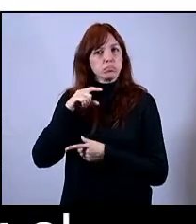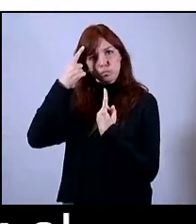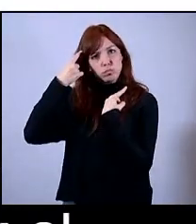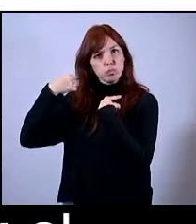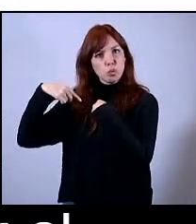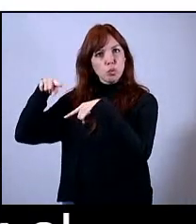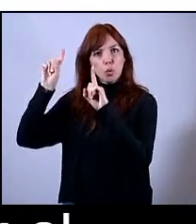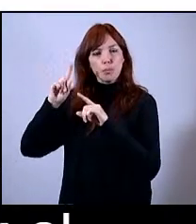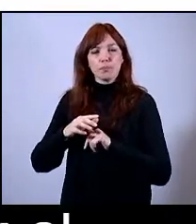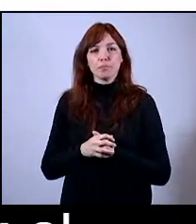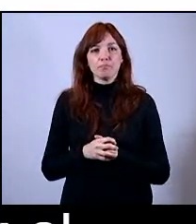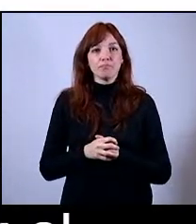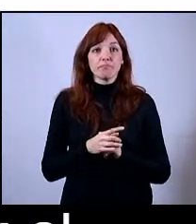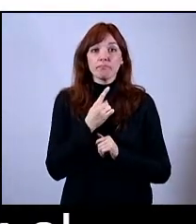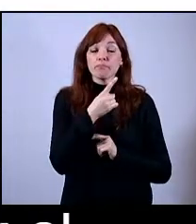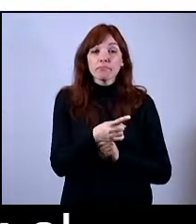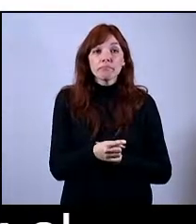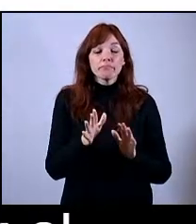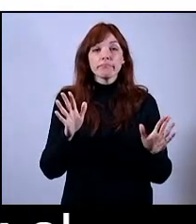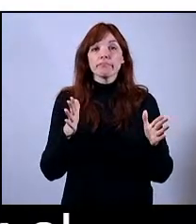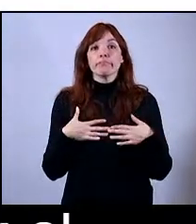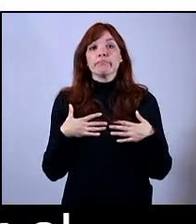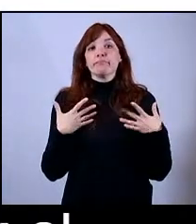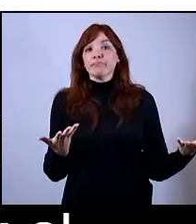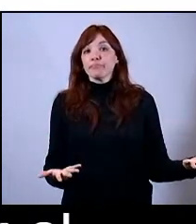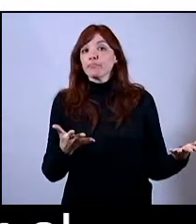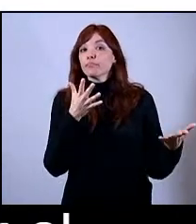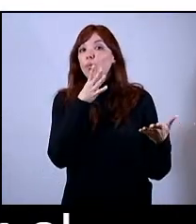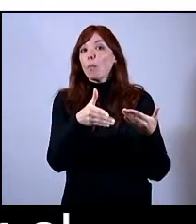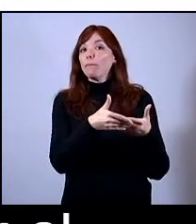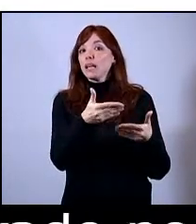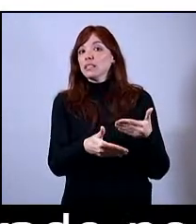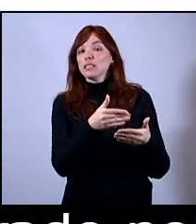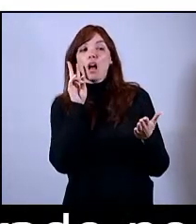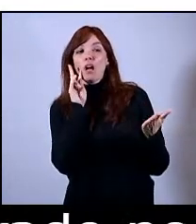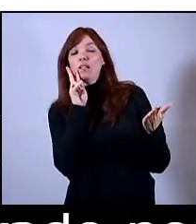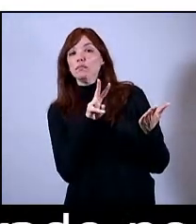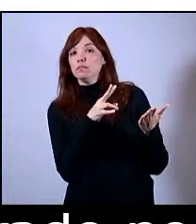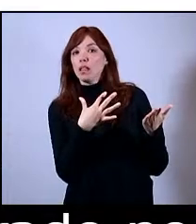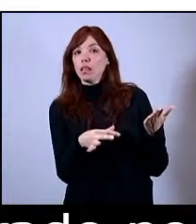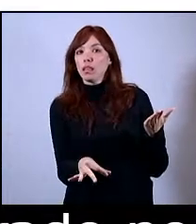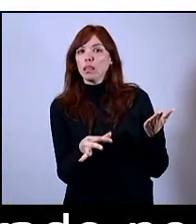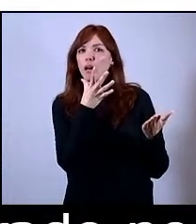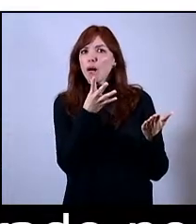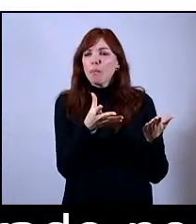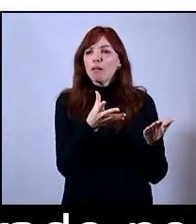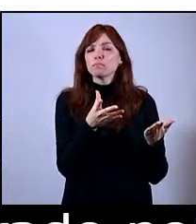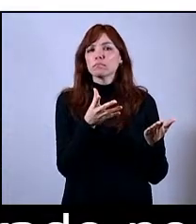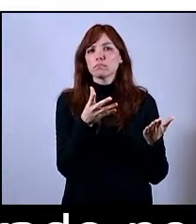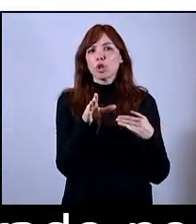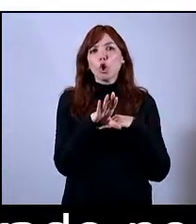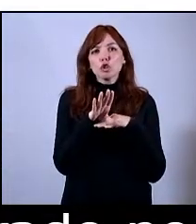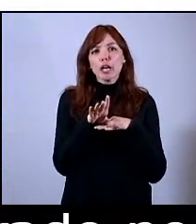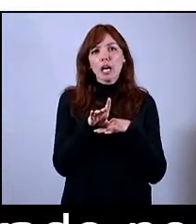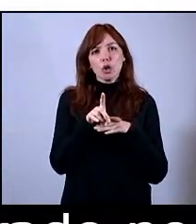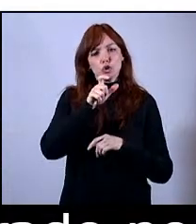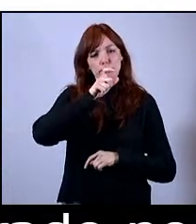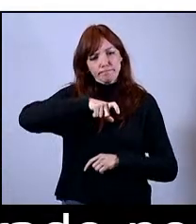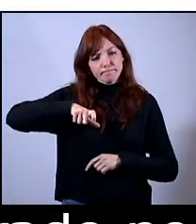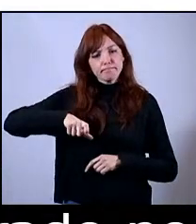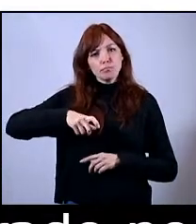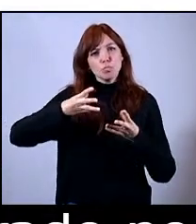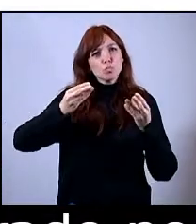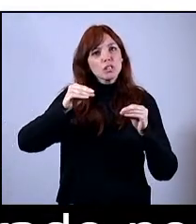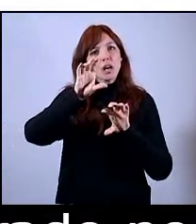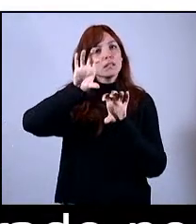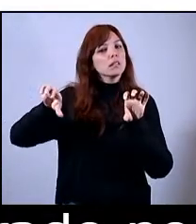Como decía, nos hemos enterado por la prensa cuando hemos pedido muchos consejeros de muchas